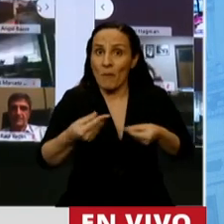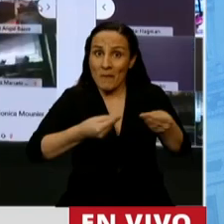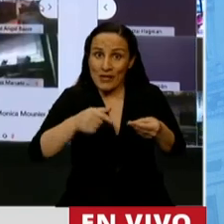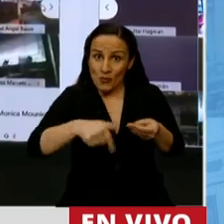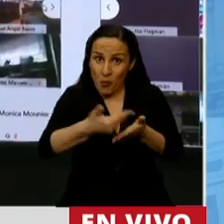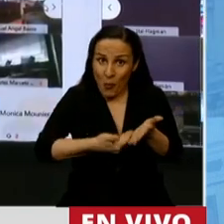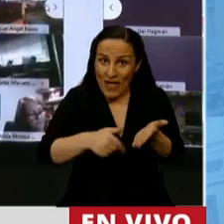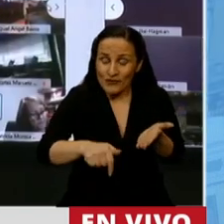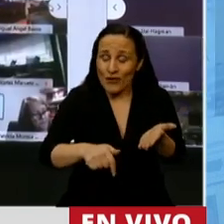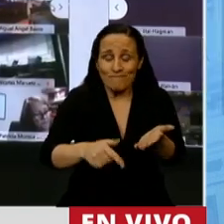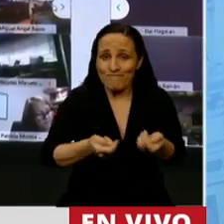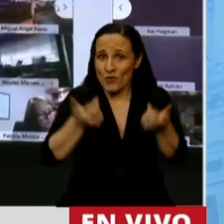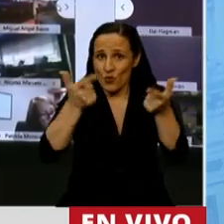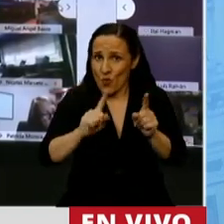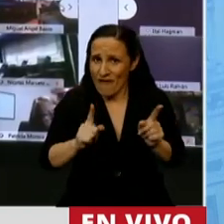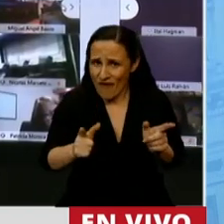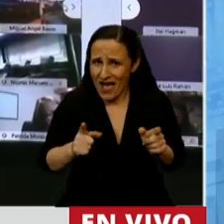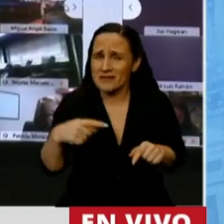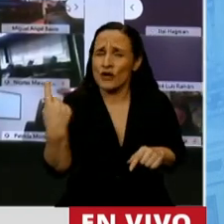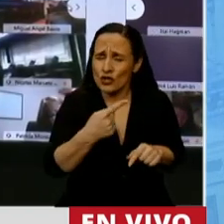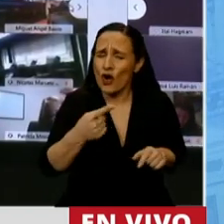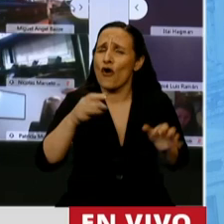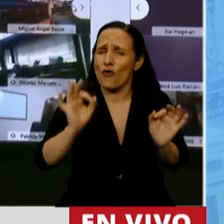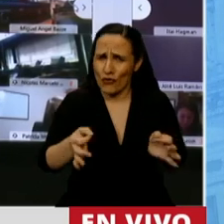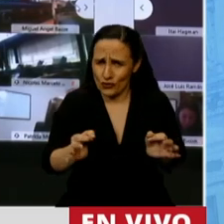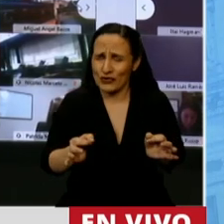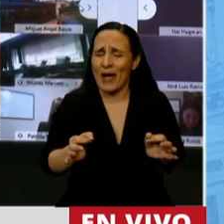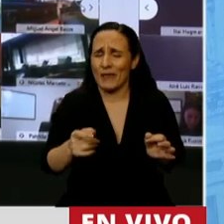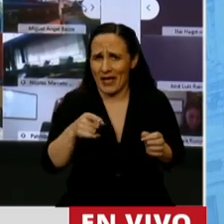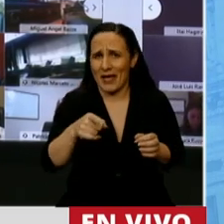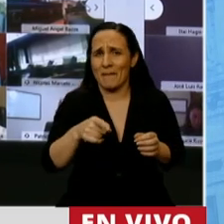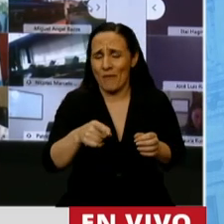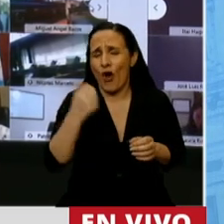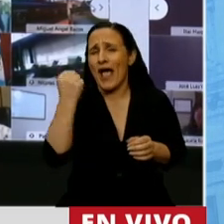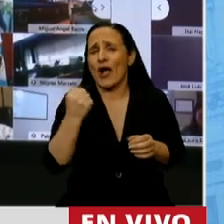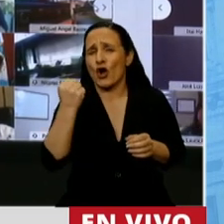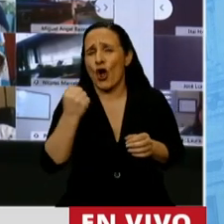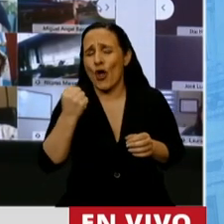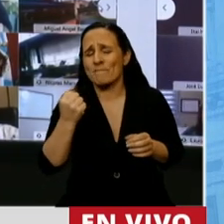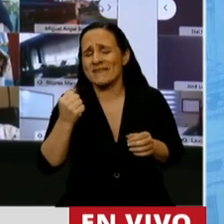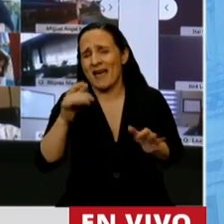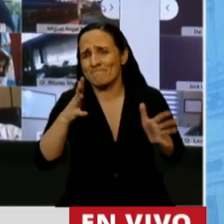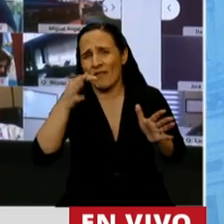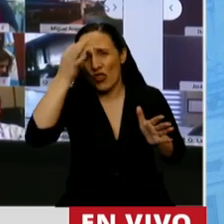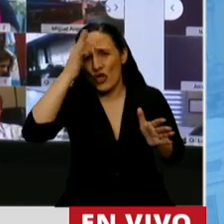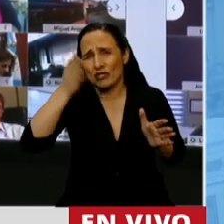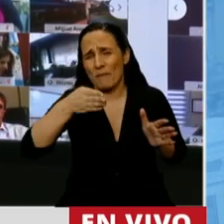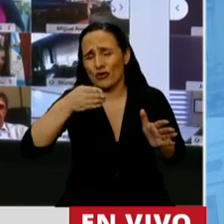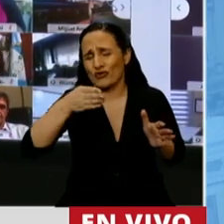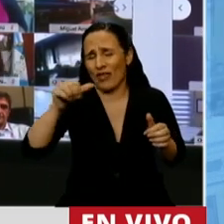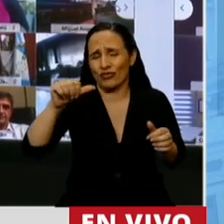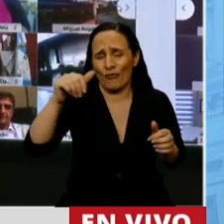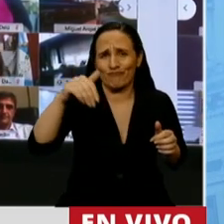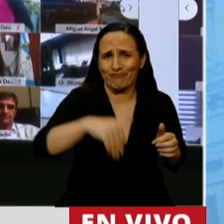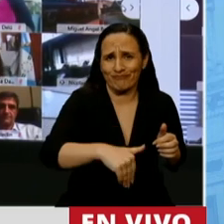tarea fácil. Somos todos conscientes de que concluiremos este año con una caída importante en la economía del orden del 12%. Y es